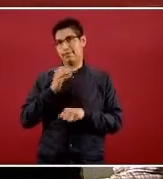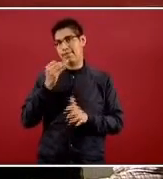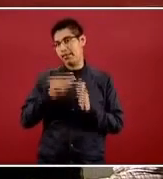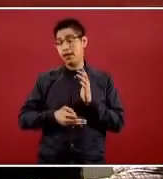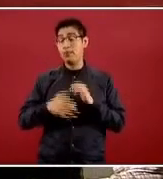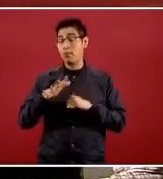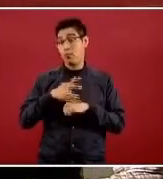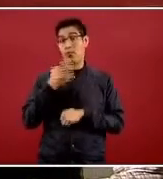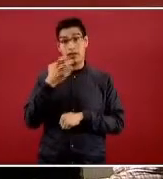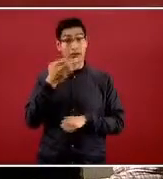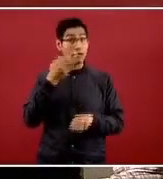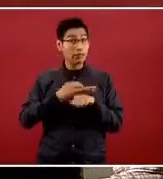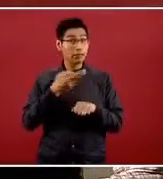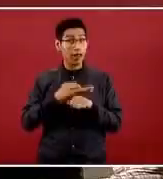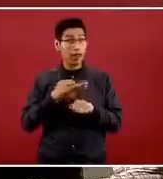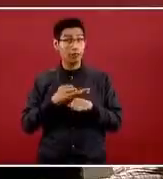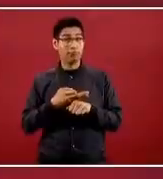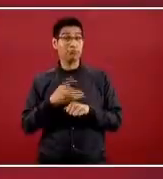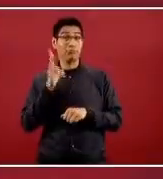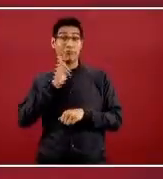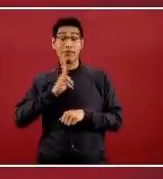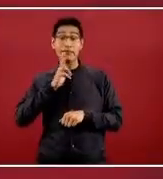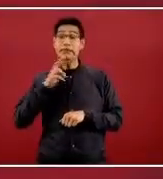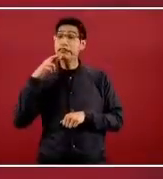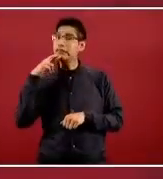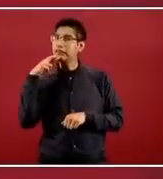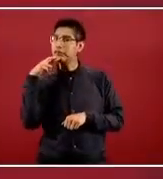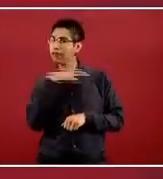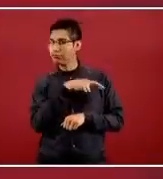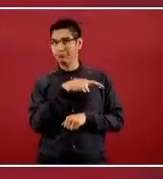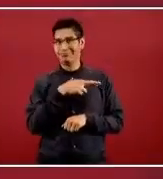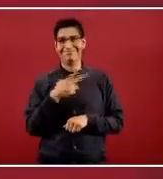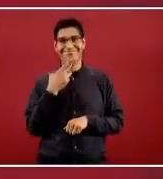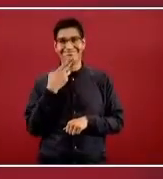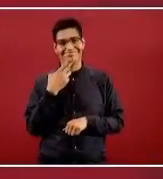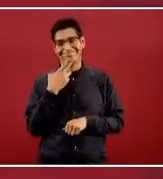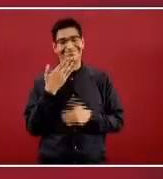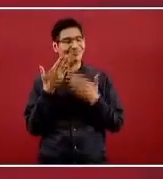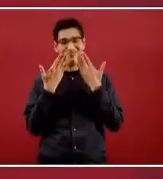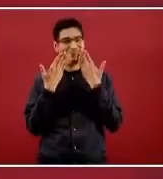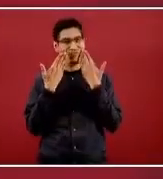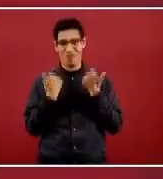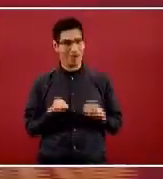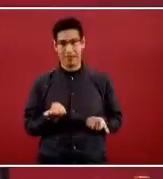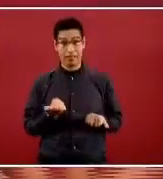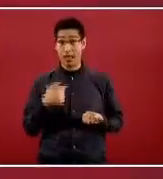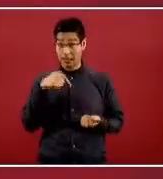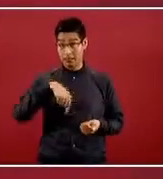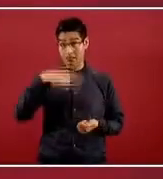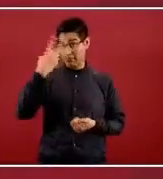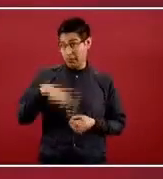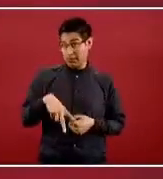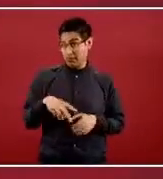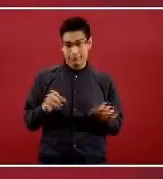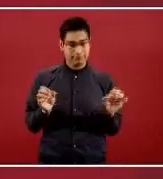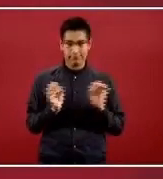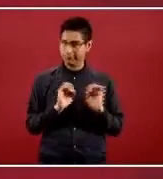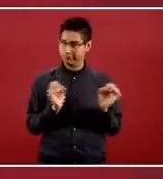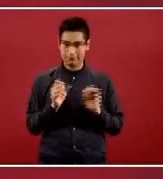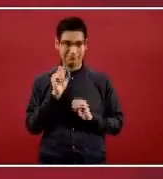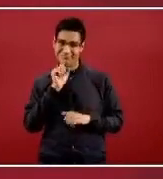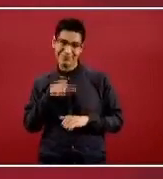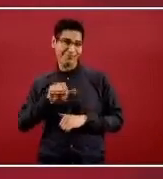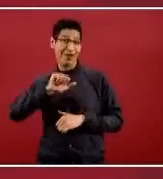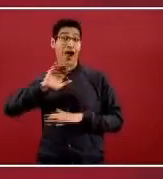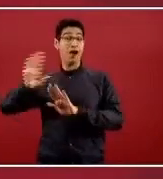resumen, no hay pruebas rápidas competentes hasta el momento. Ni México, y asumo que tampoco otros países,